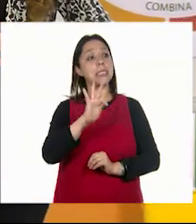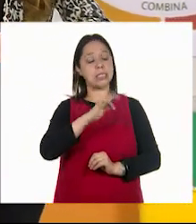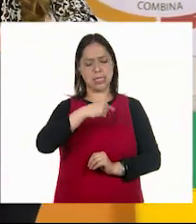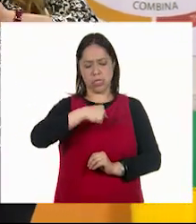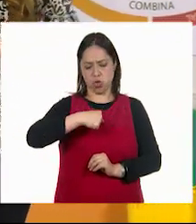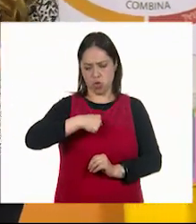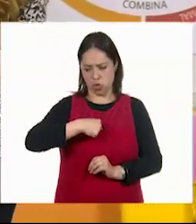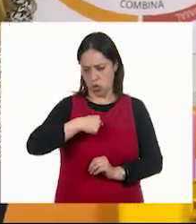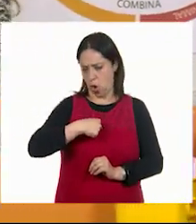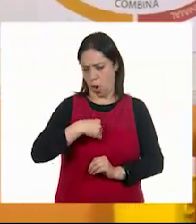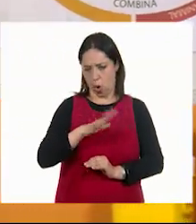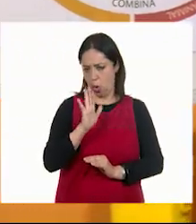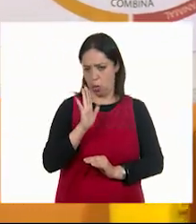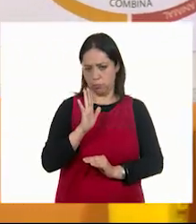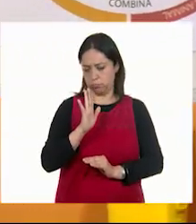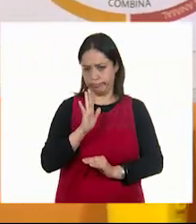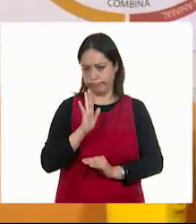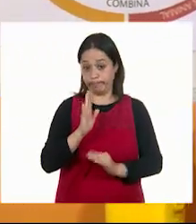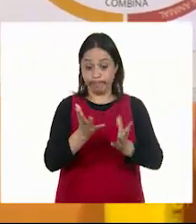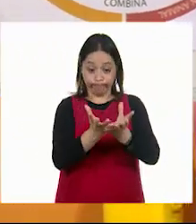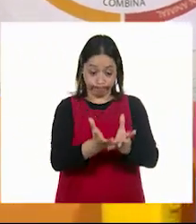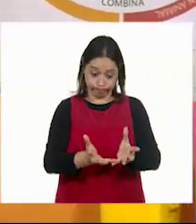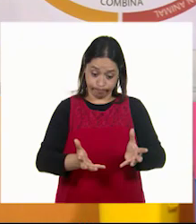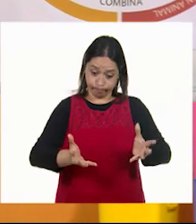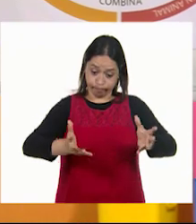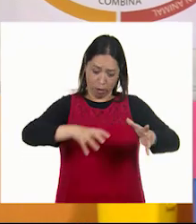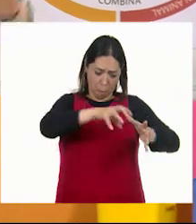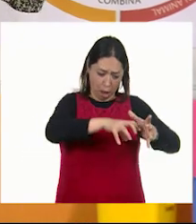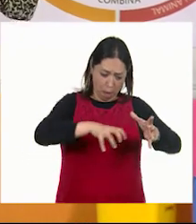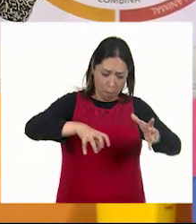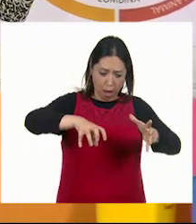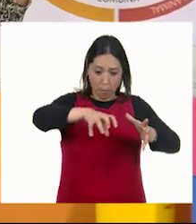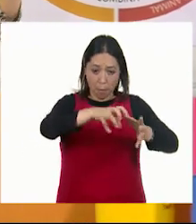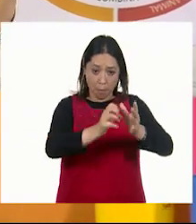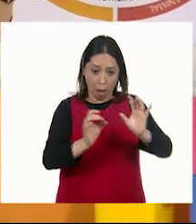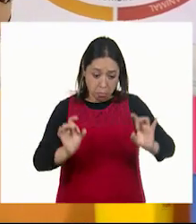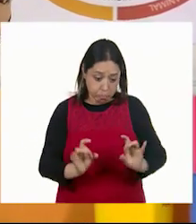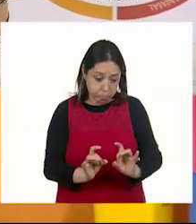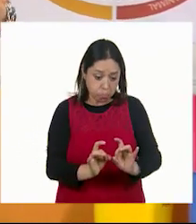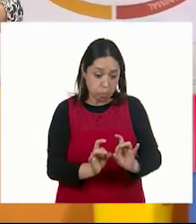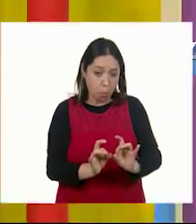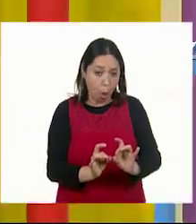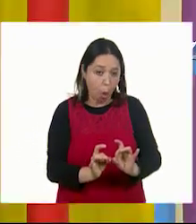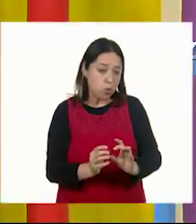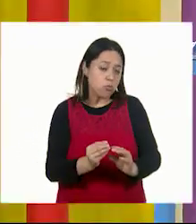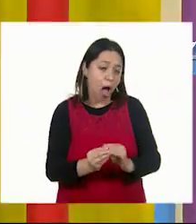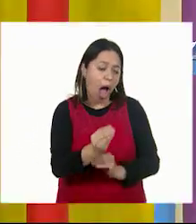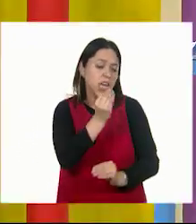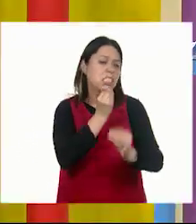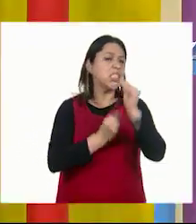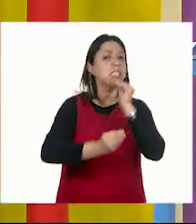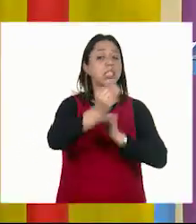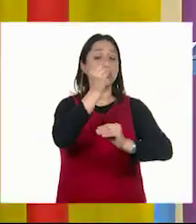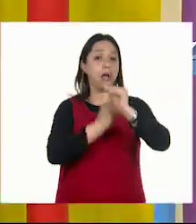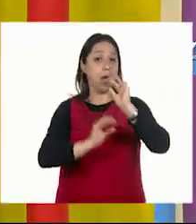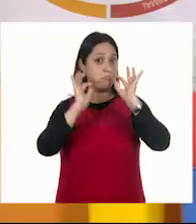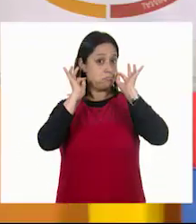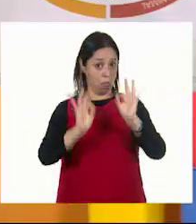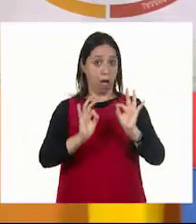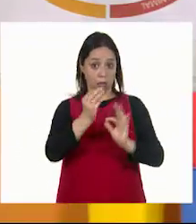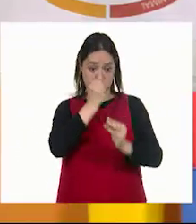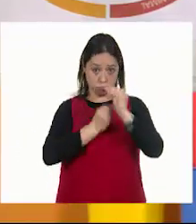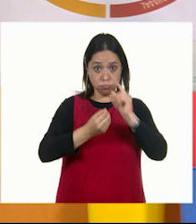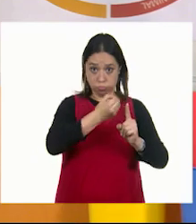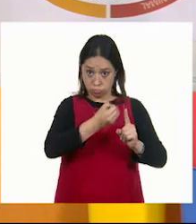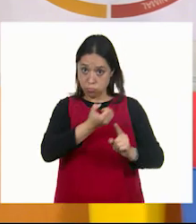este canastito de frutas y verduras? ¿Con eso ya comí saludable? Porque nosotros dijimos, la clase anterior, que